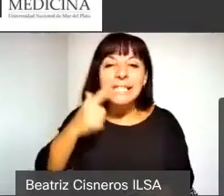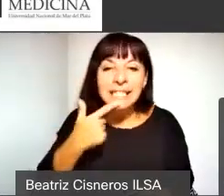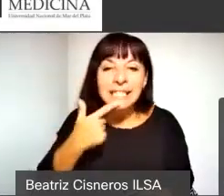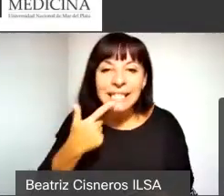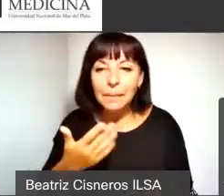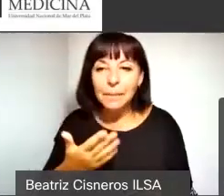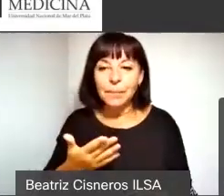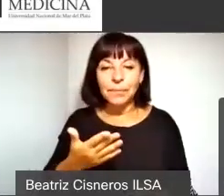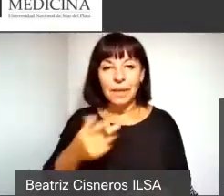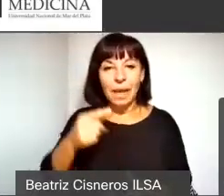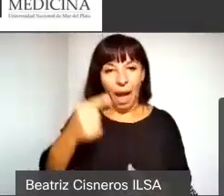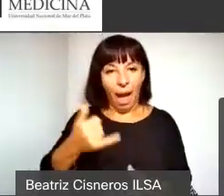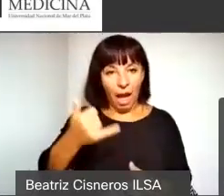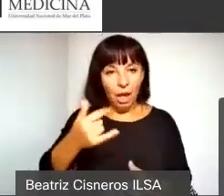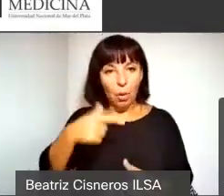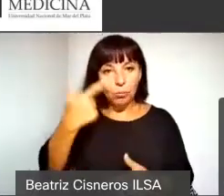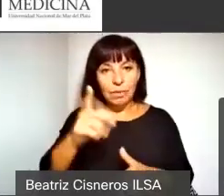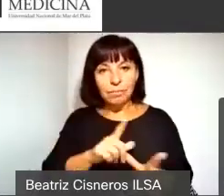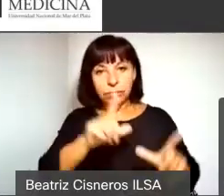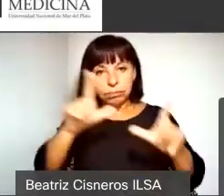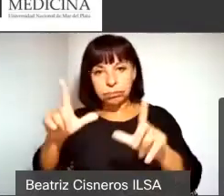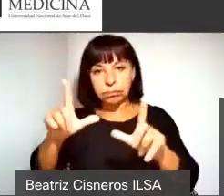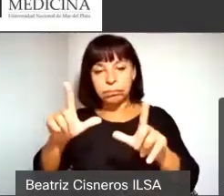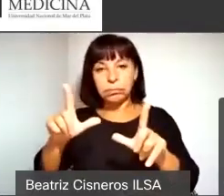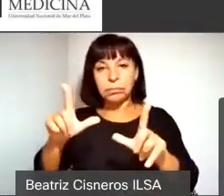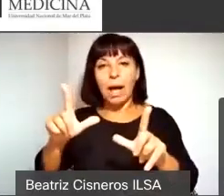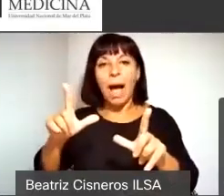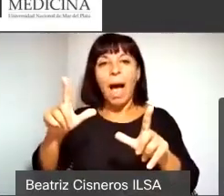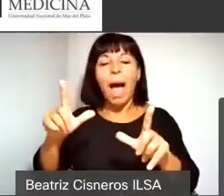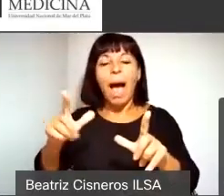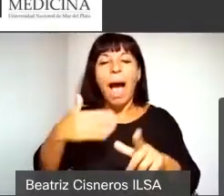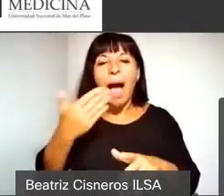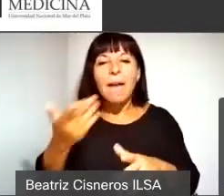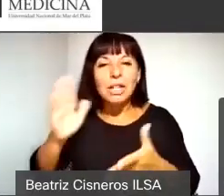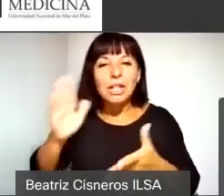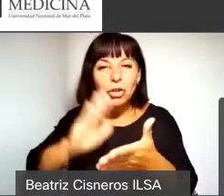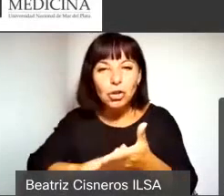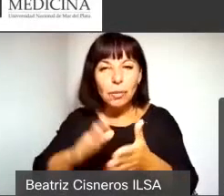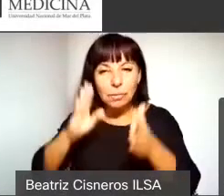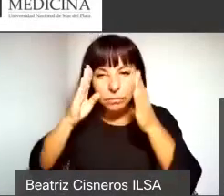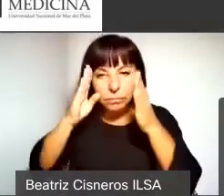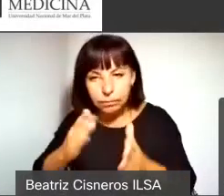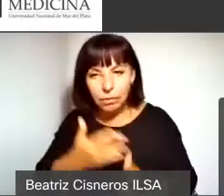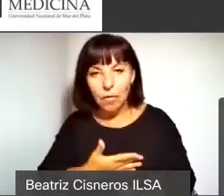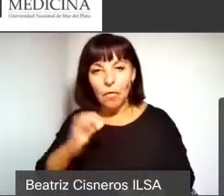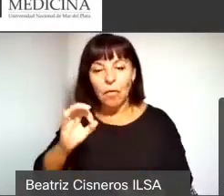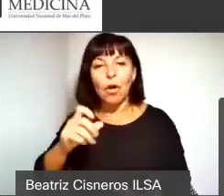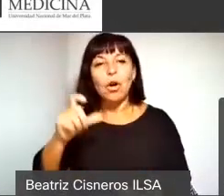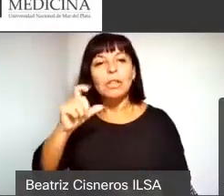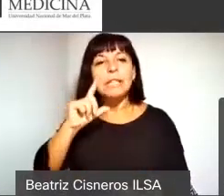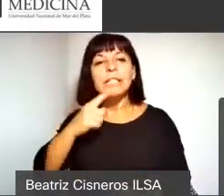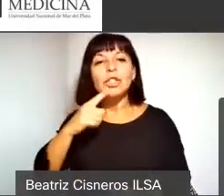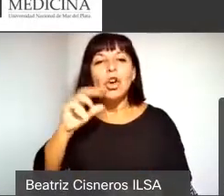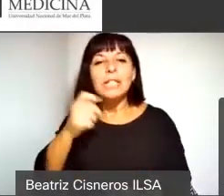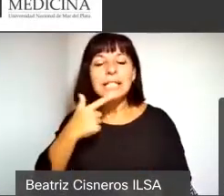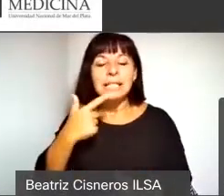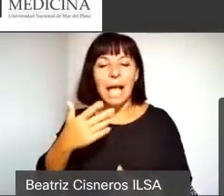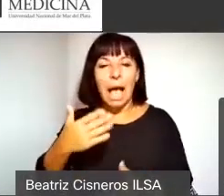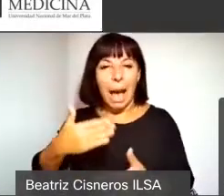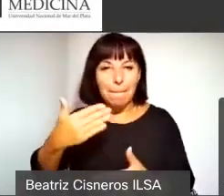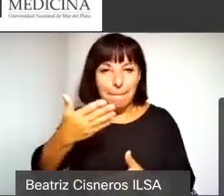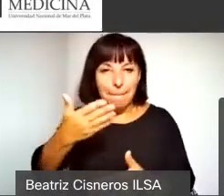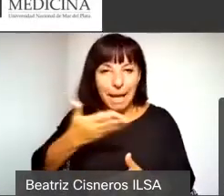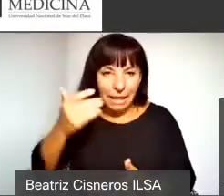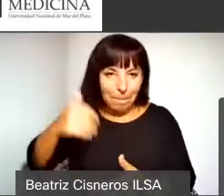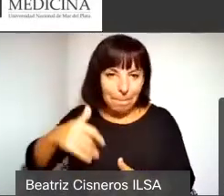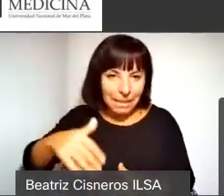hay una filmina en la cual tengo que hablar sobre esos procesos, ¿sí? Sobre la endocitosis y la exocitosis. Y ahí voy a hablar sobre fagocitosis